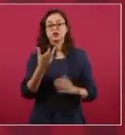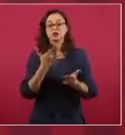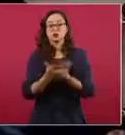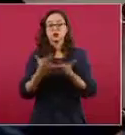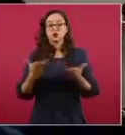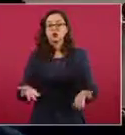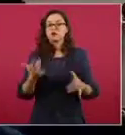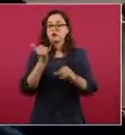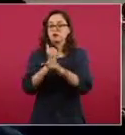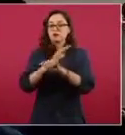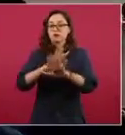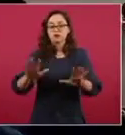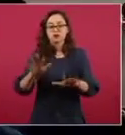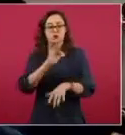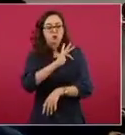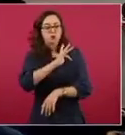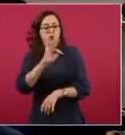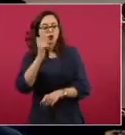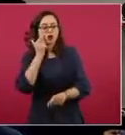o sea,